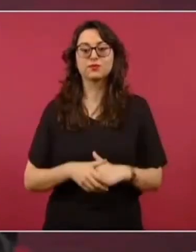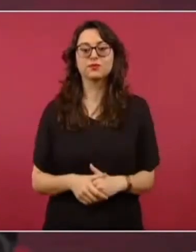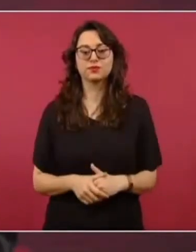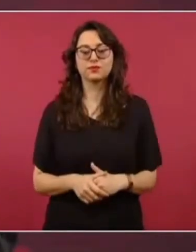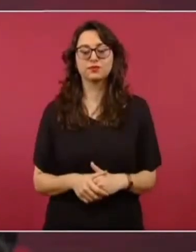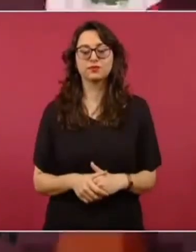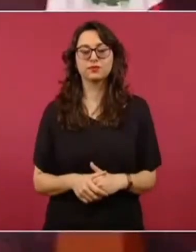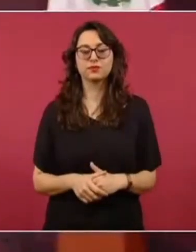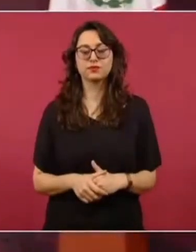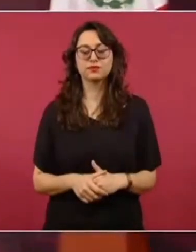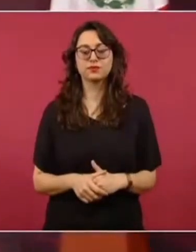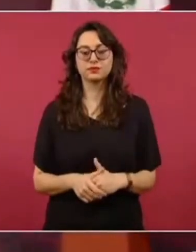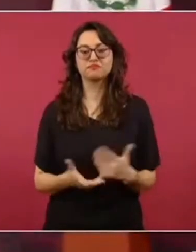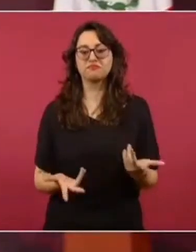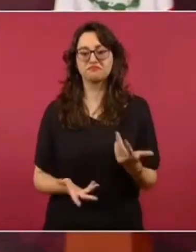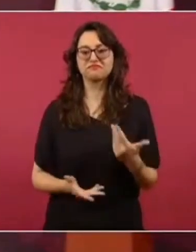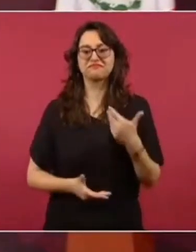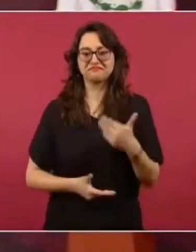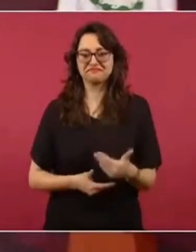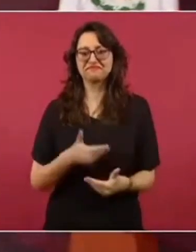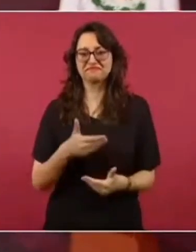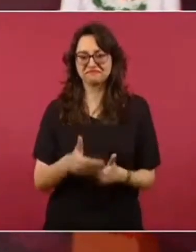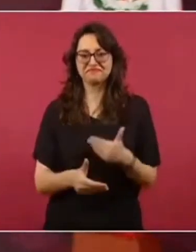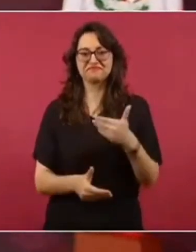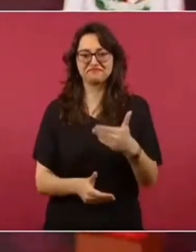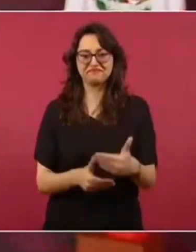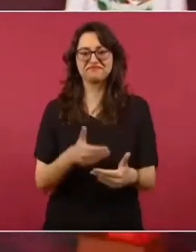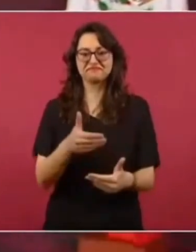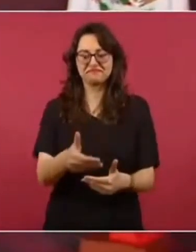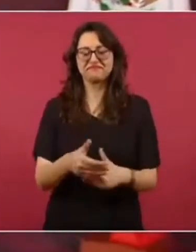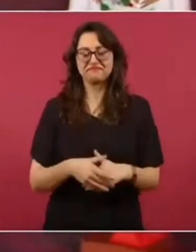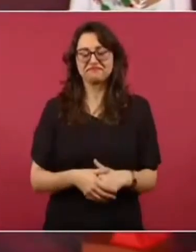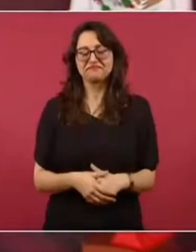y vamos avanzando, vamos